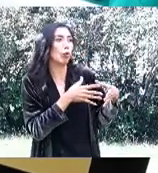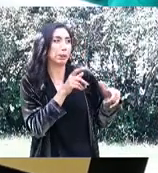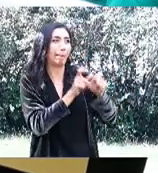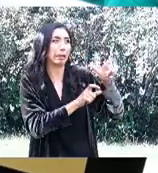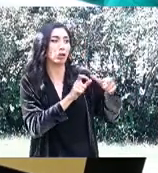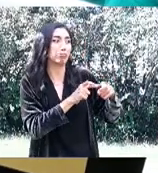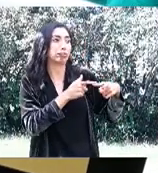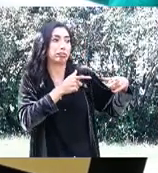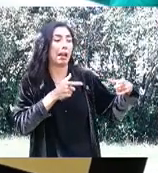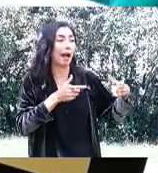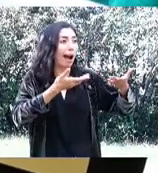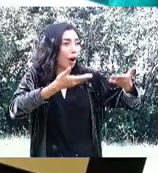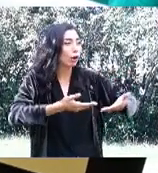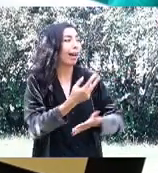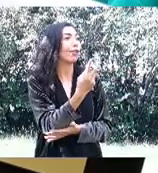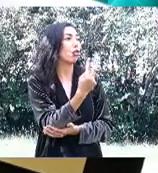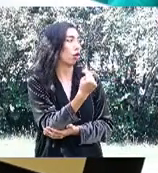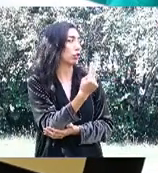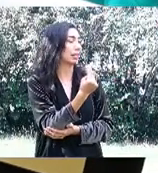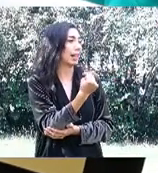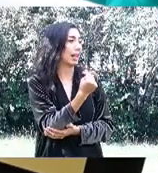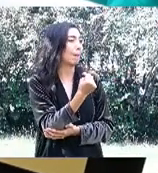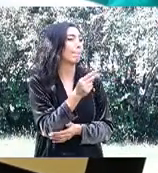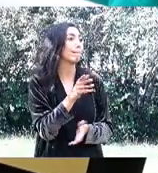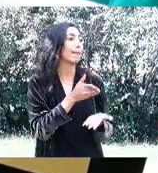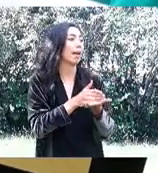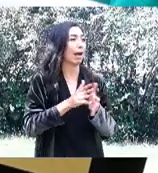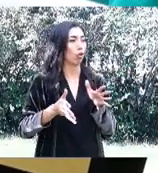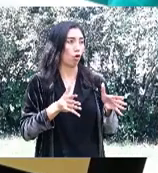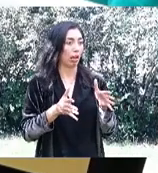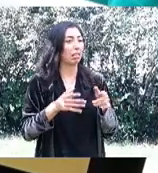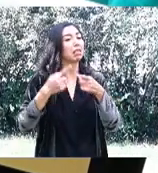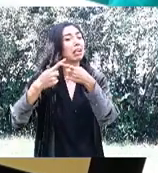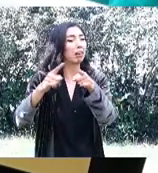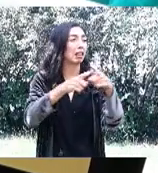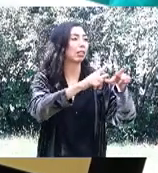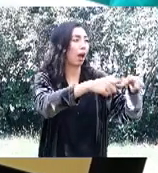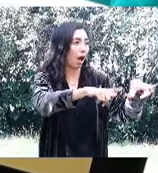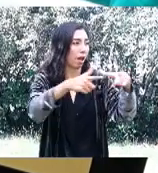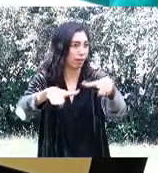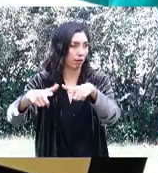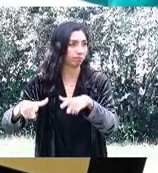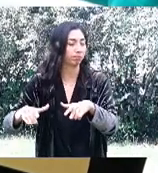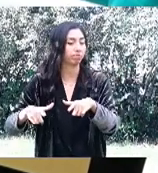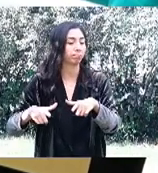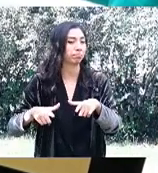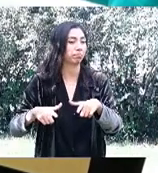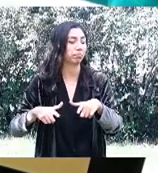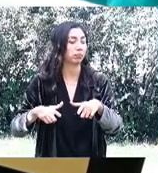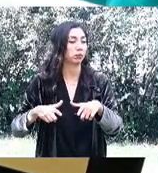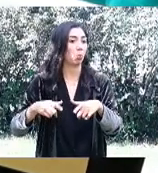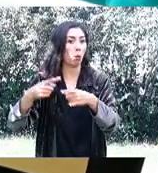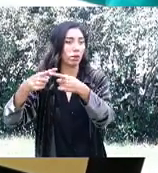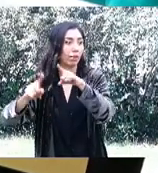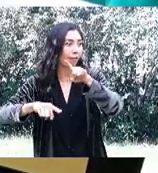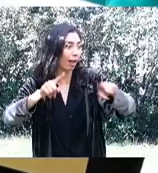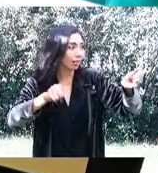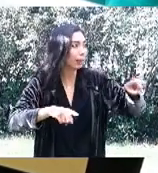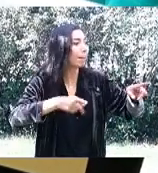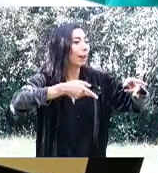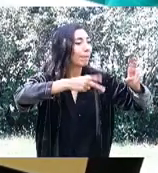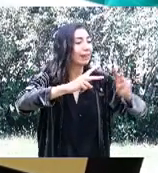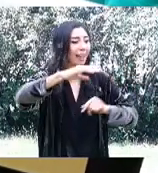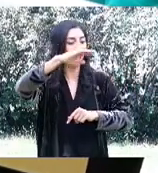actualmente somos 12 mediadoras y mediadores somos de distintas áreas y esa diversidad nos permite un poco conjugar nuestras